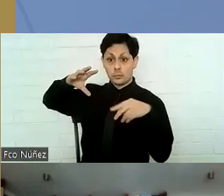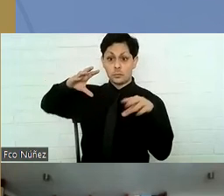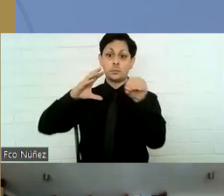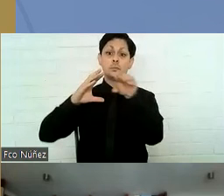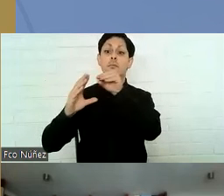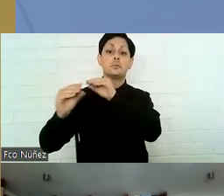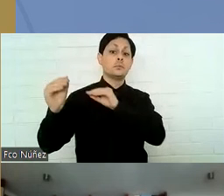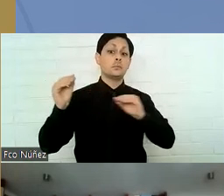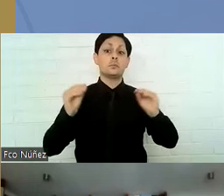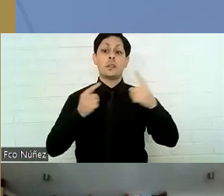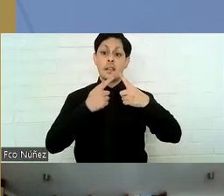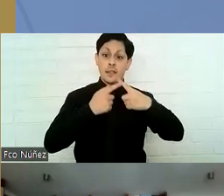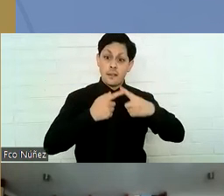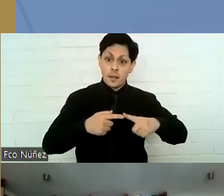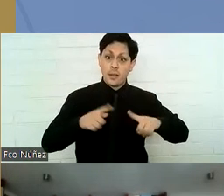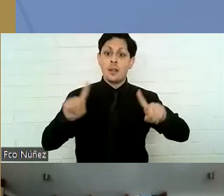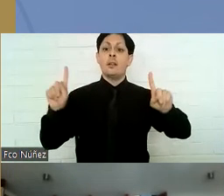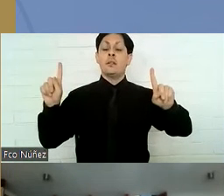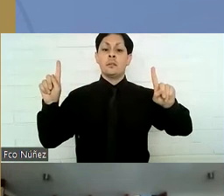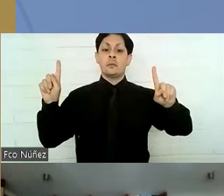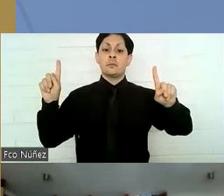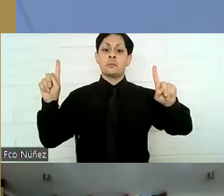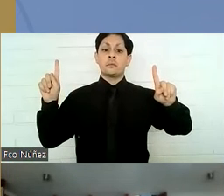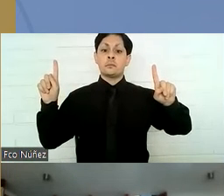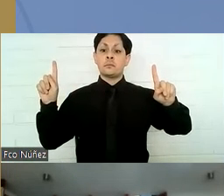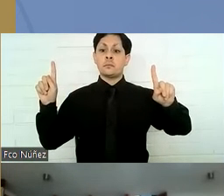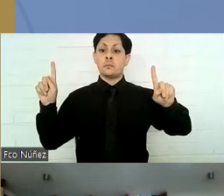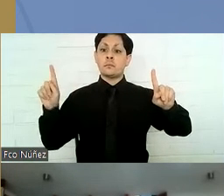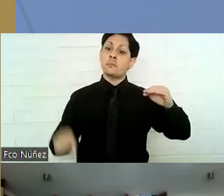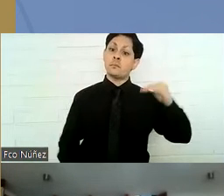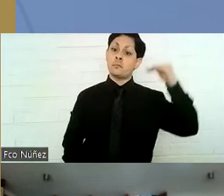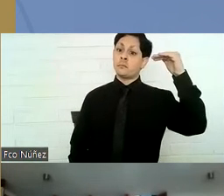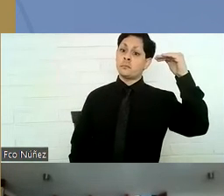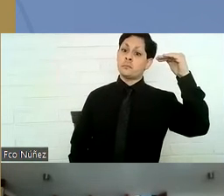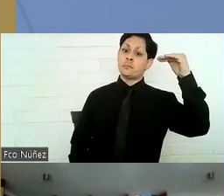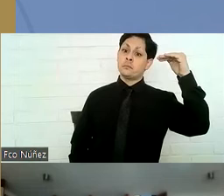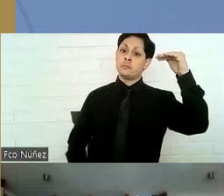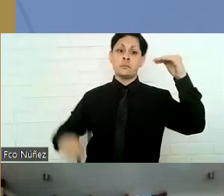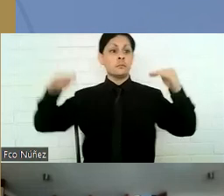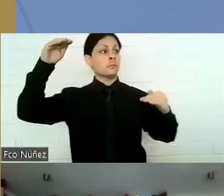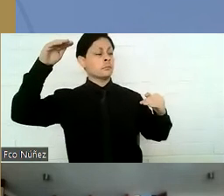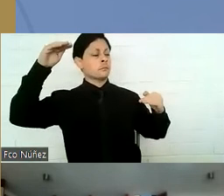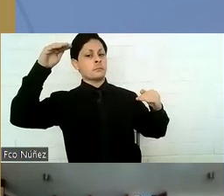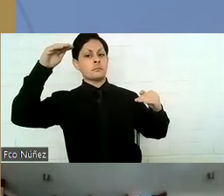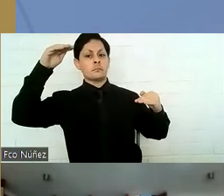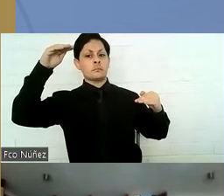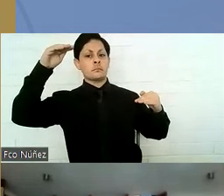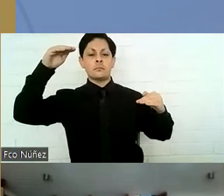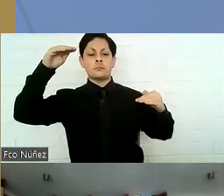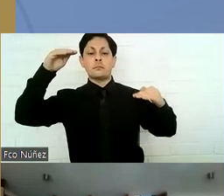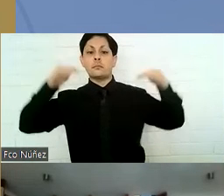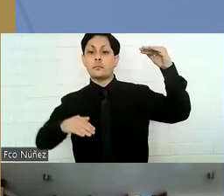diferencialidad valorativa de quién es más, quién es menos, porque responde justamente a